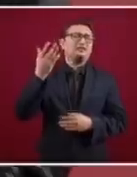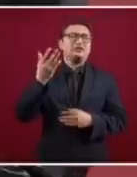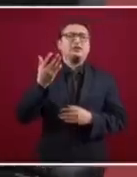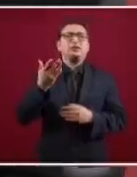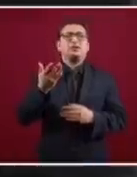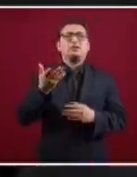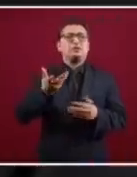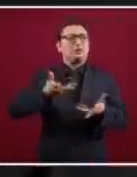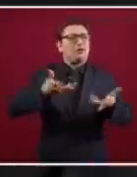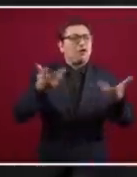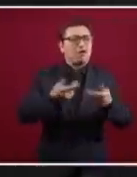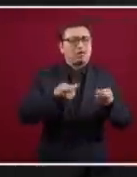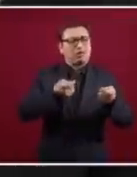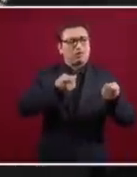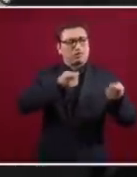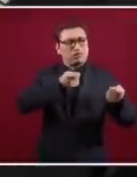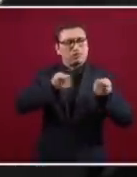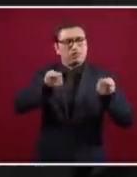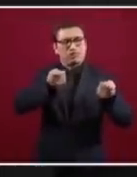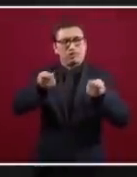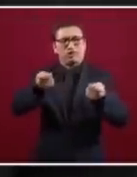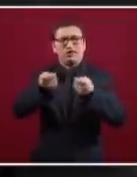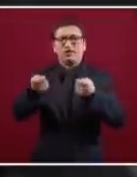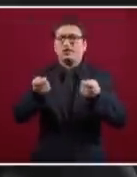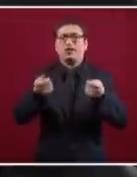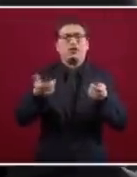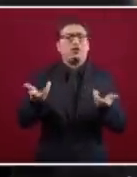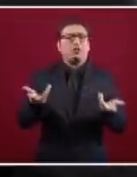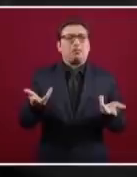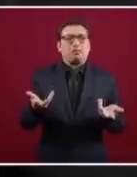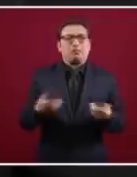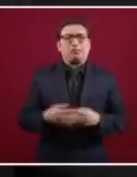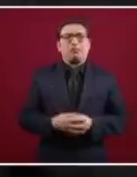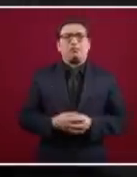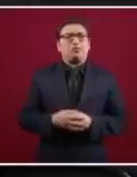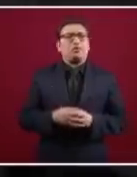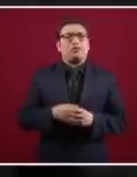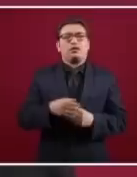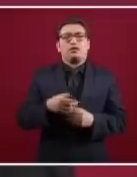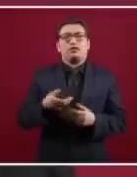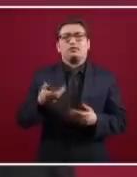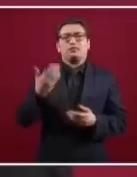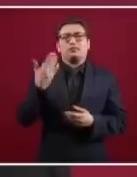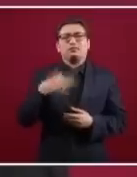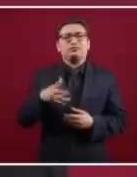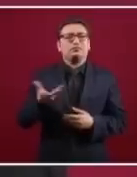y que esté sí creaban